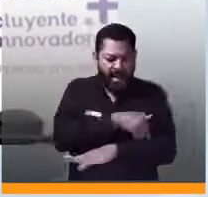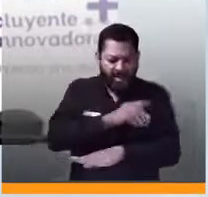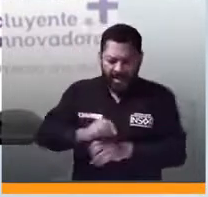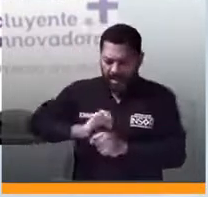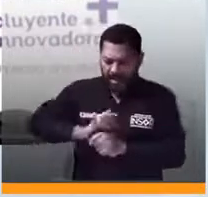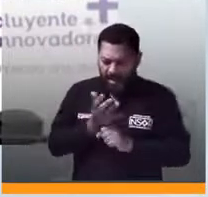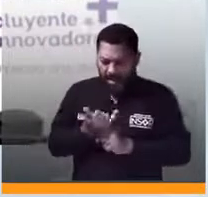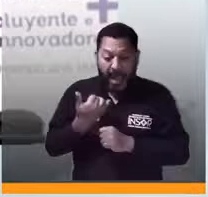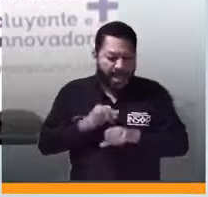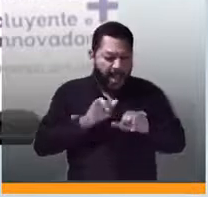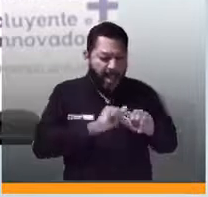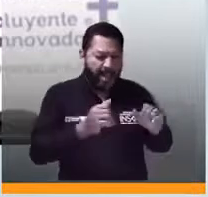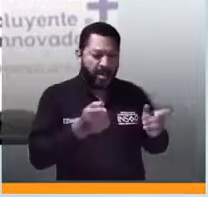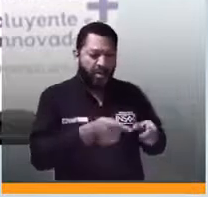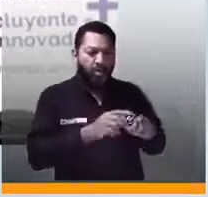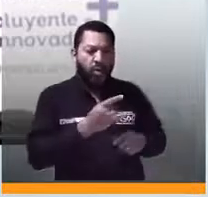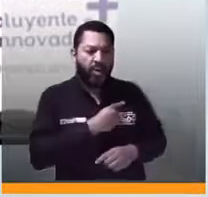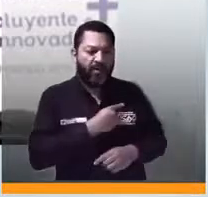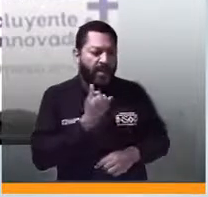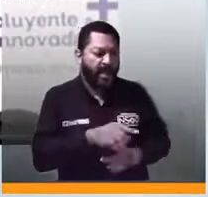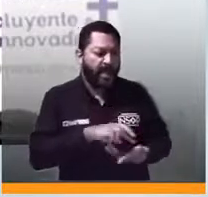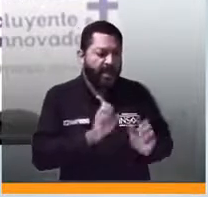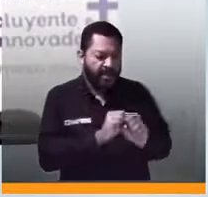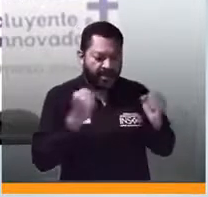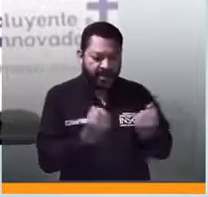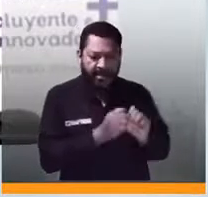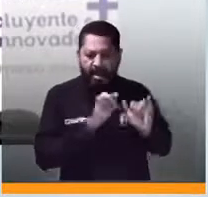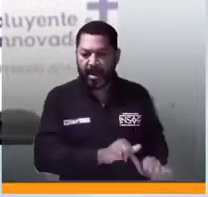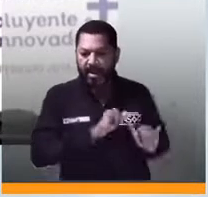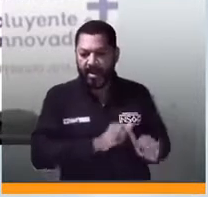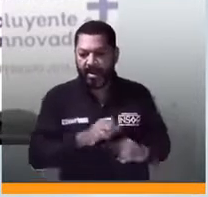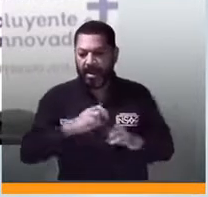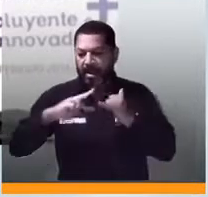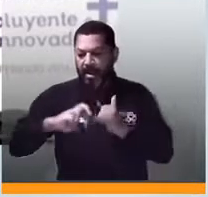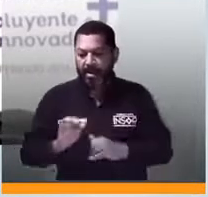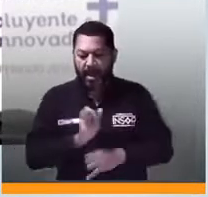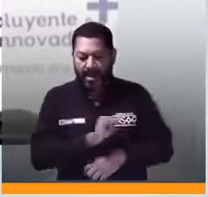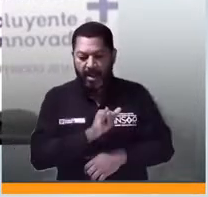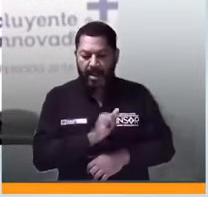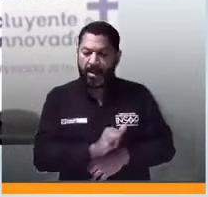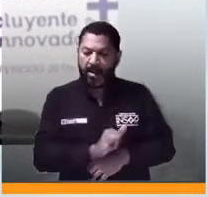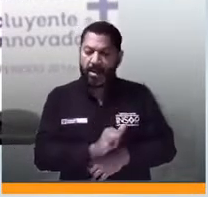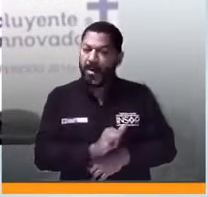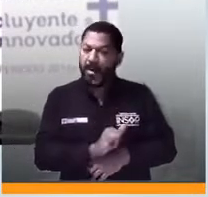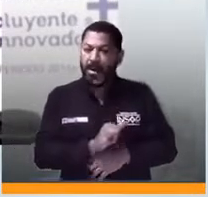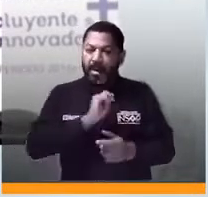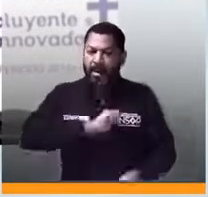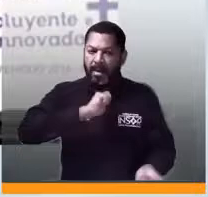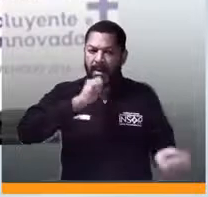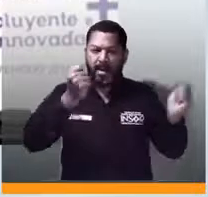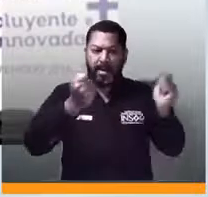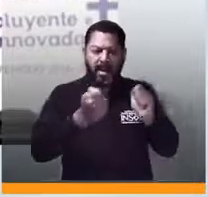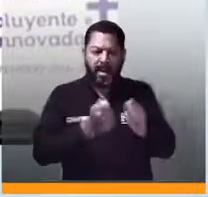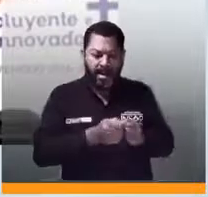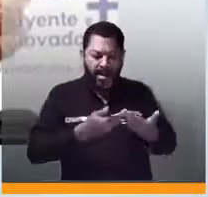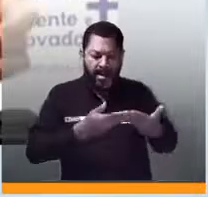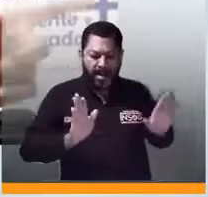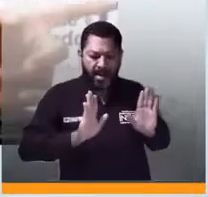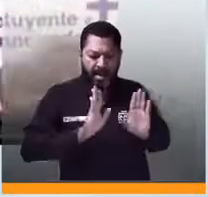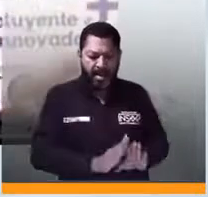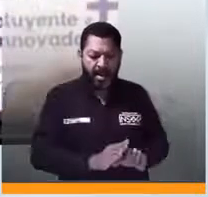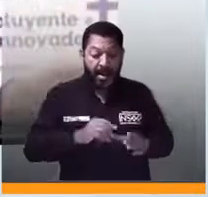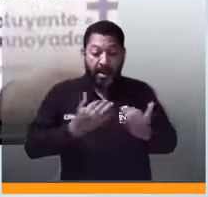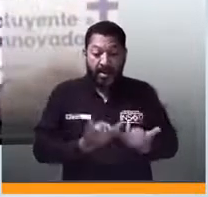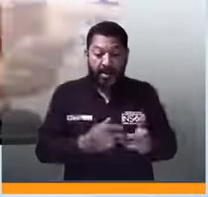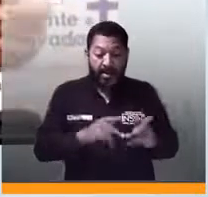universidad estaba confinada. Estábamos confinados al salón de clase y al laboratorio. Hoy hay que desconfinar la universidad porque no vamos a cambiar el